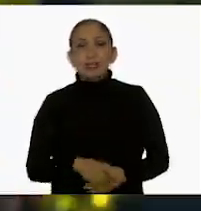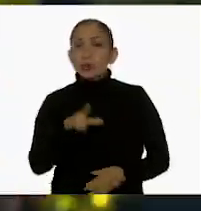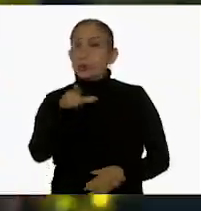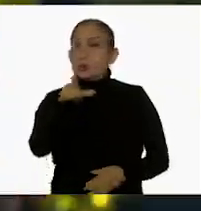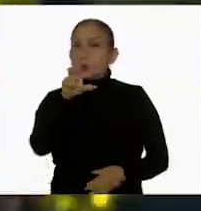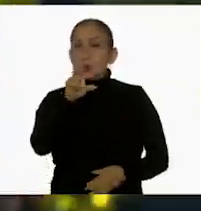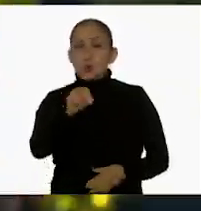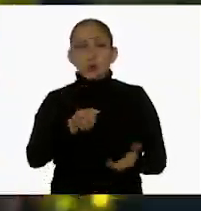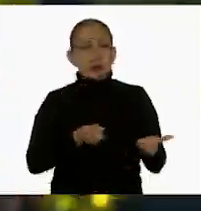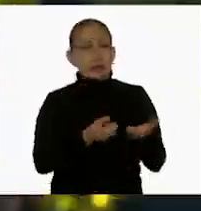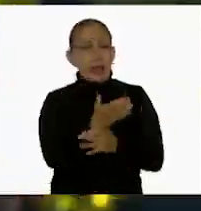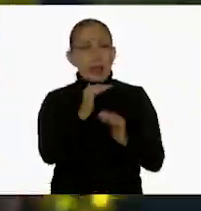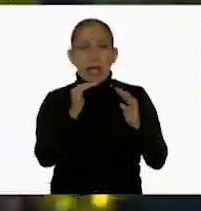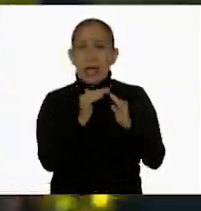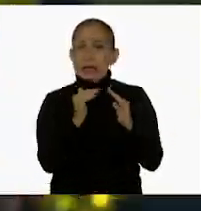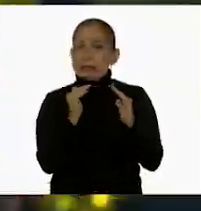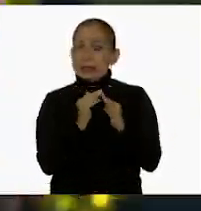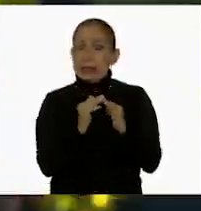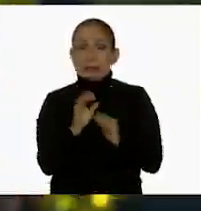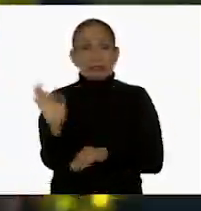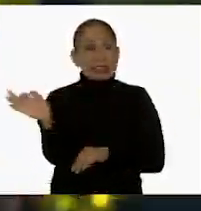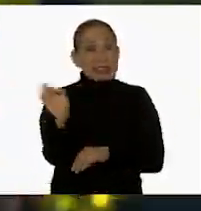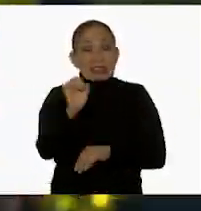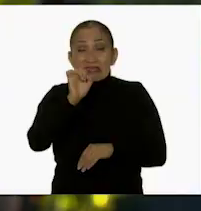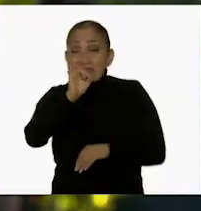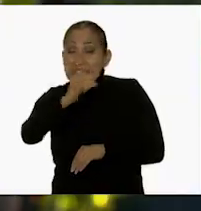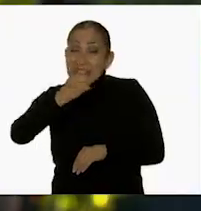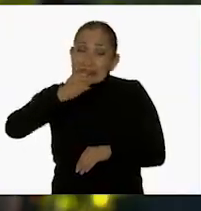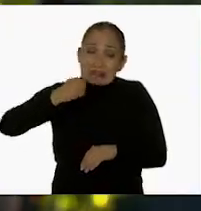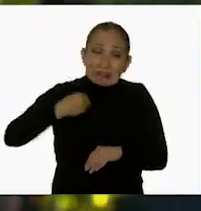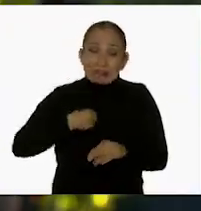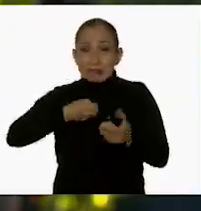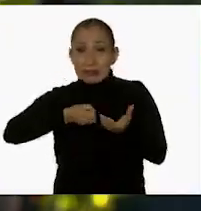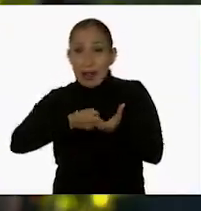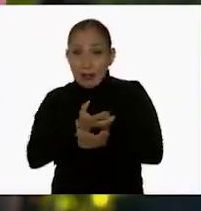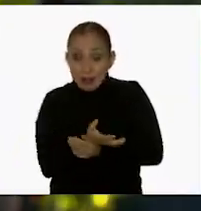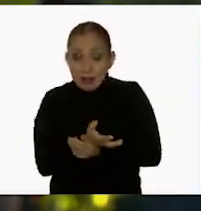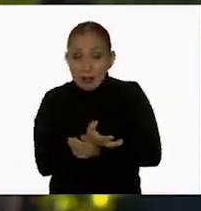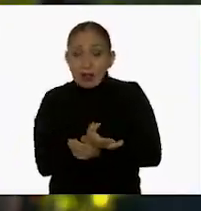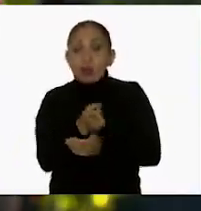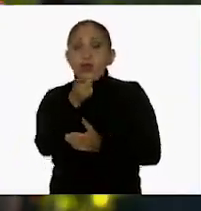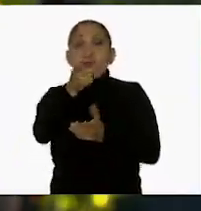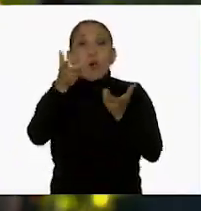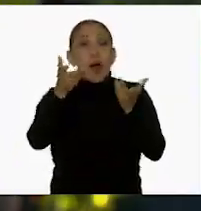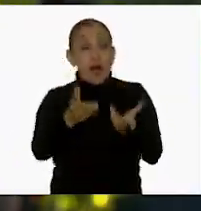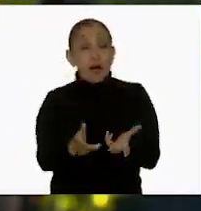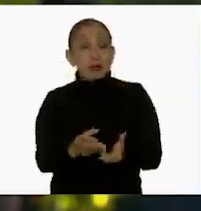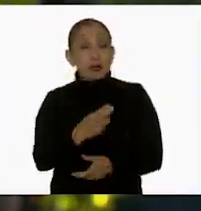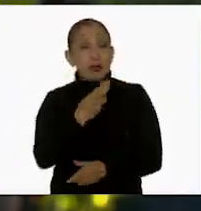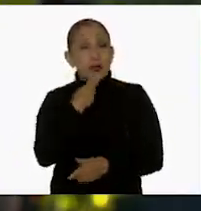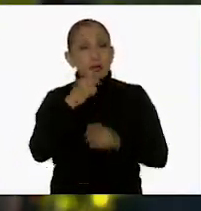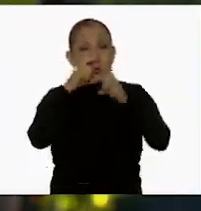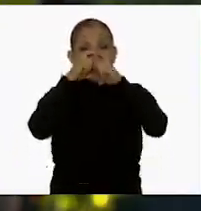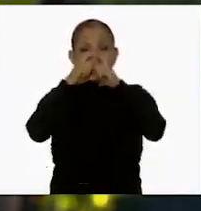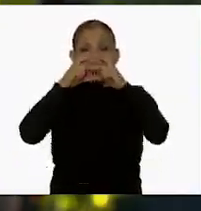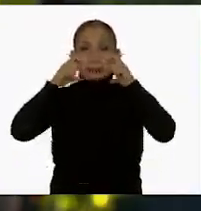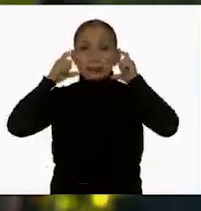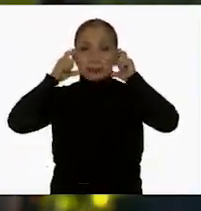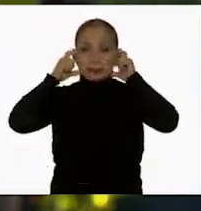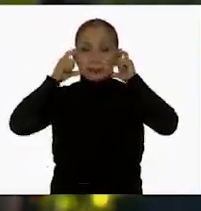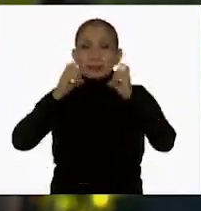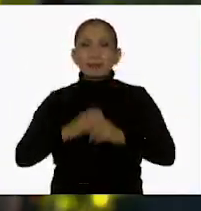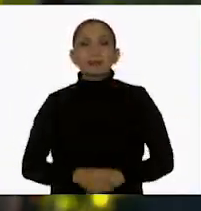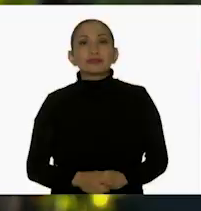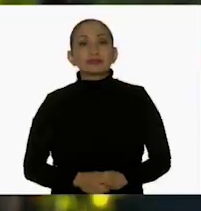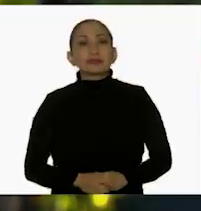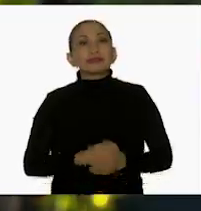Trata de no salir de casa a menos que sea muy necesario. Si lo haces, utiliza el